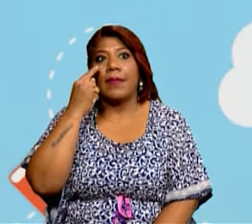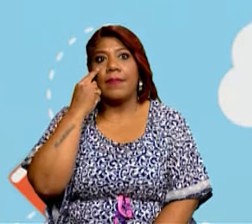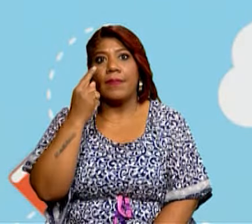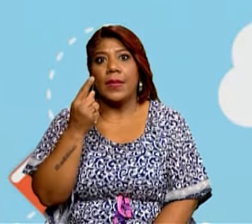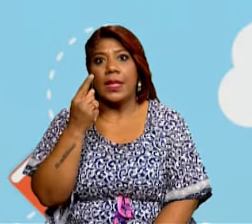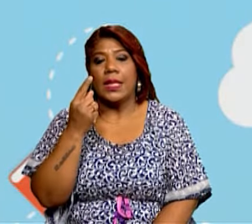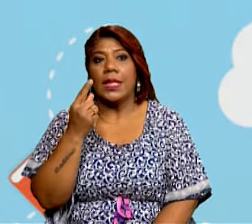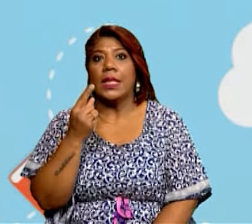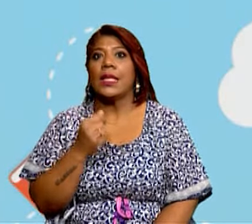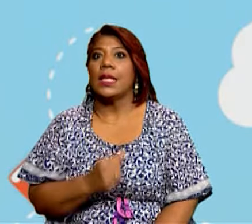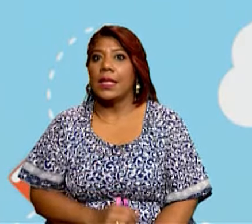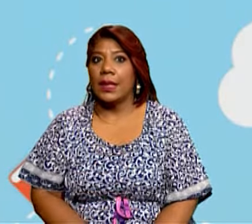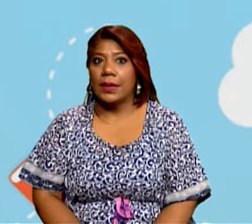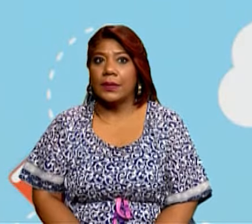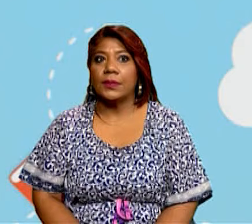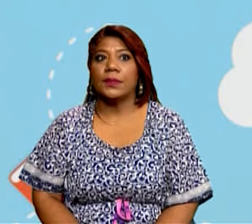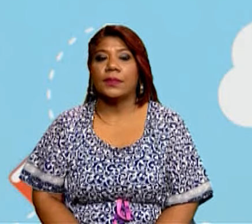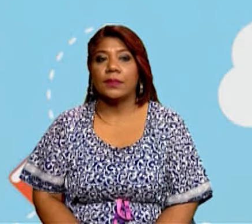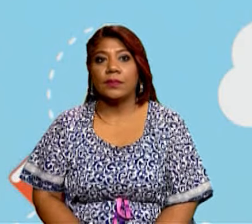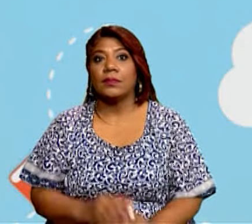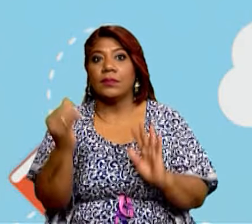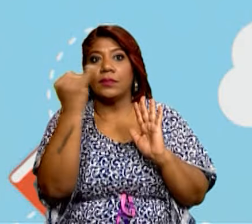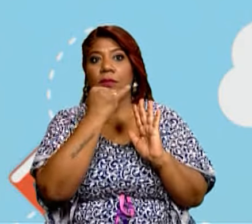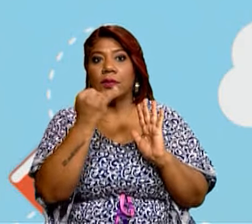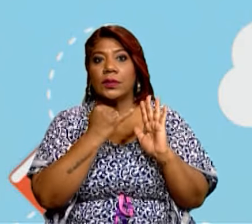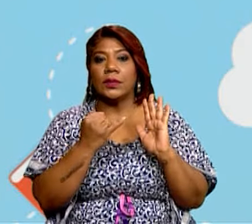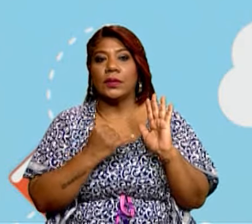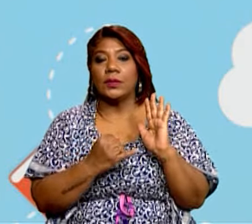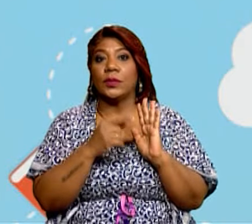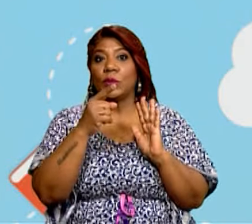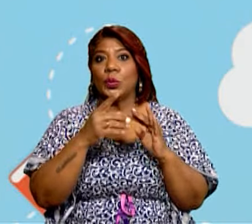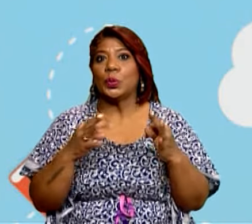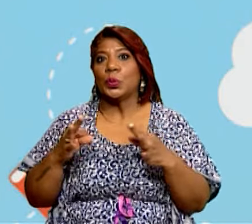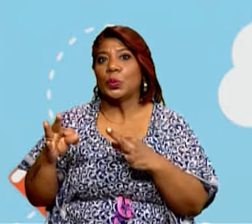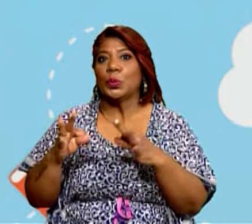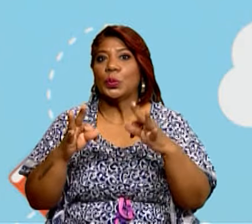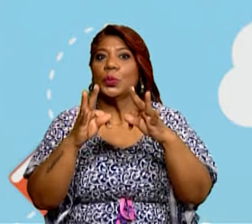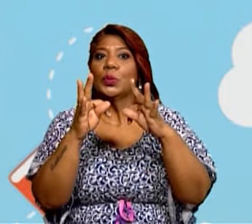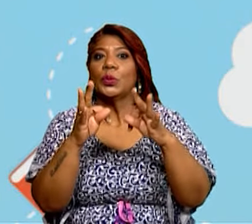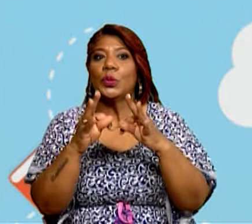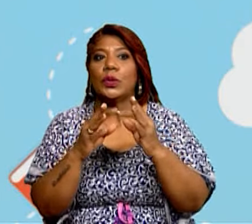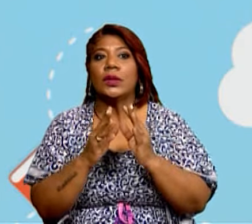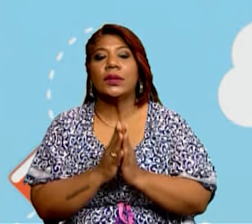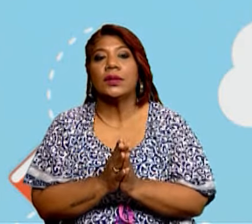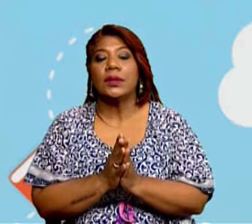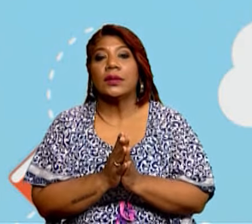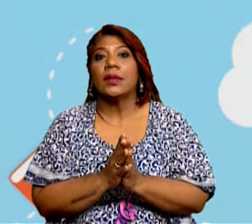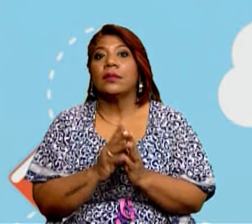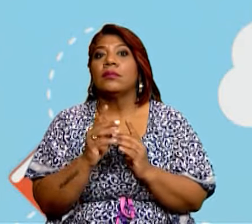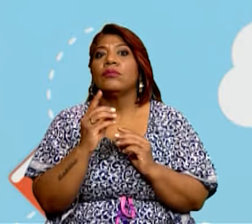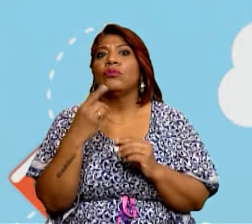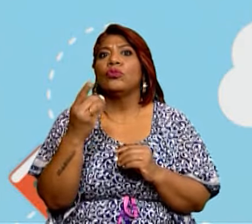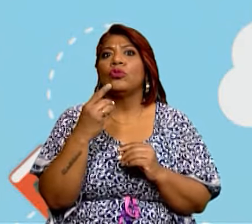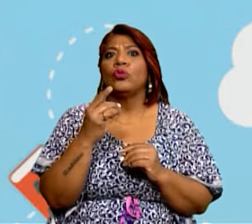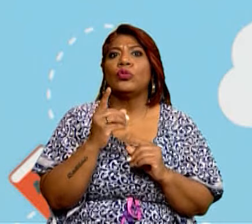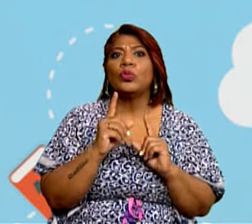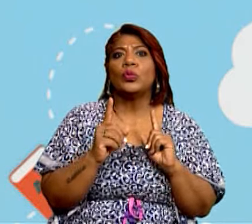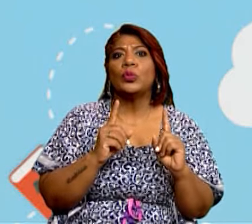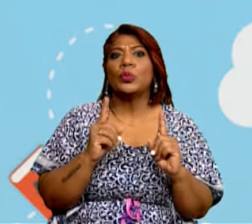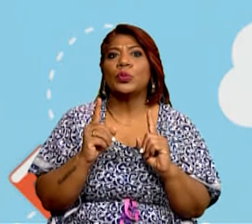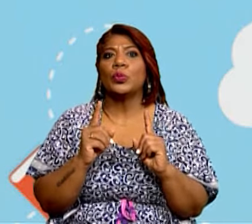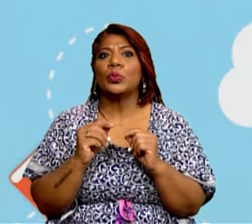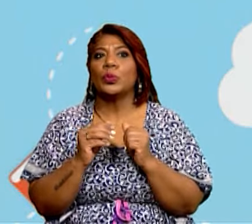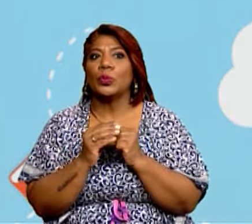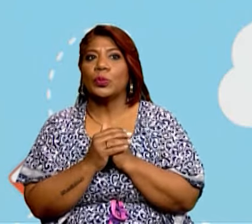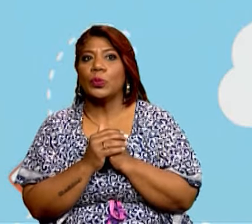imágenes que imagínate que eres un turista. Identifica cada lugar con la provincia